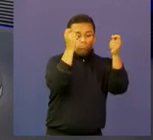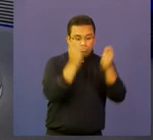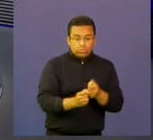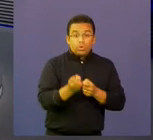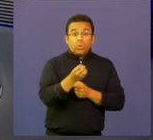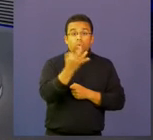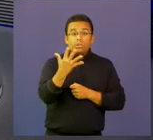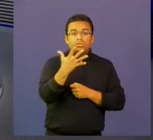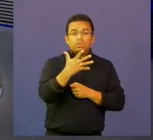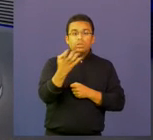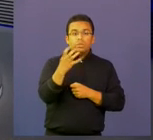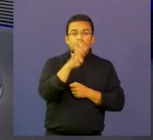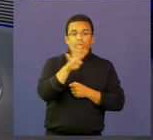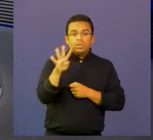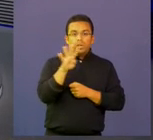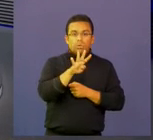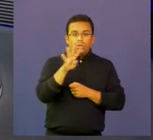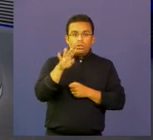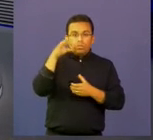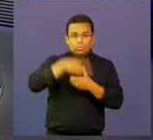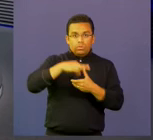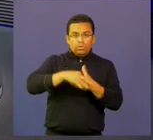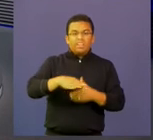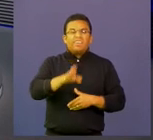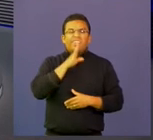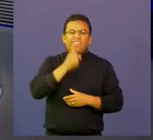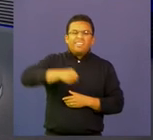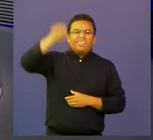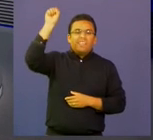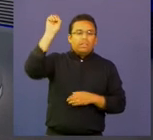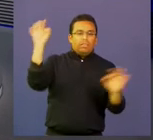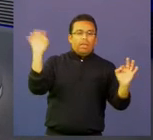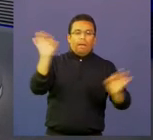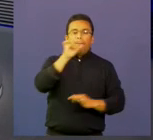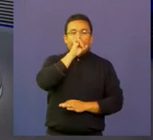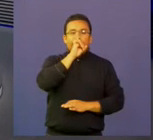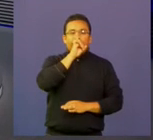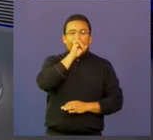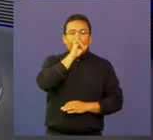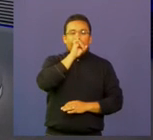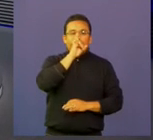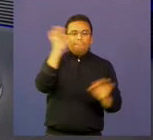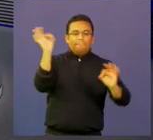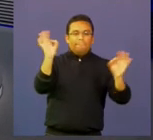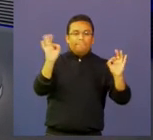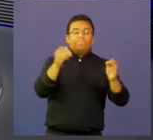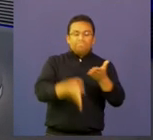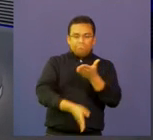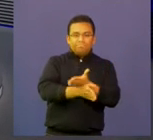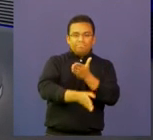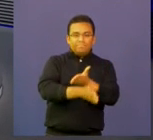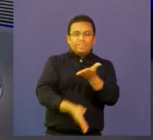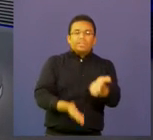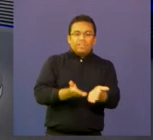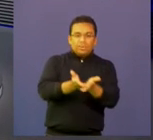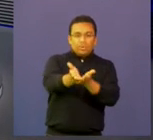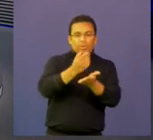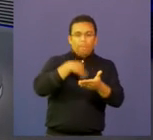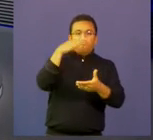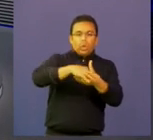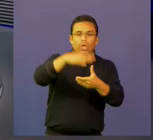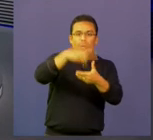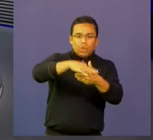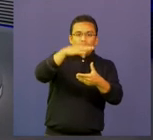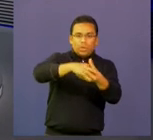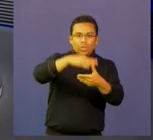544 votos. No le voy a decir quién va ganando, pues para que podamos seguir votando a las experiencias exitosas.